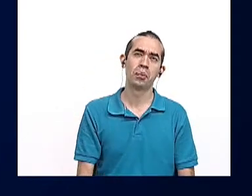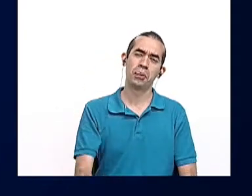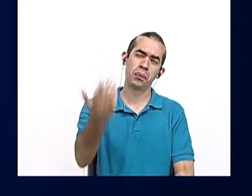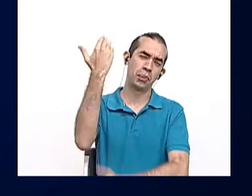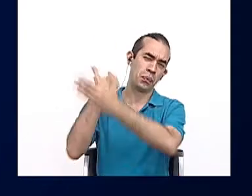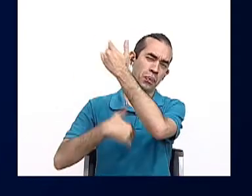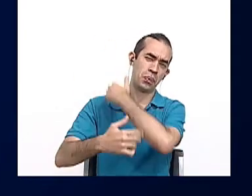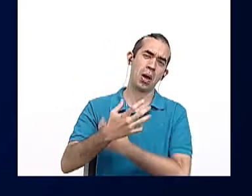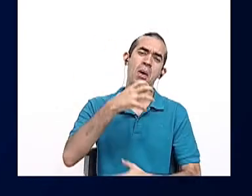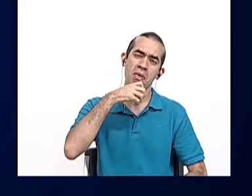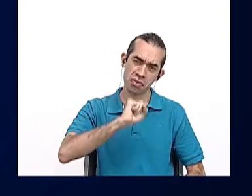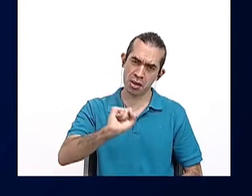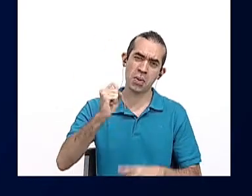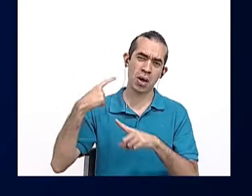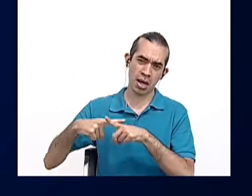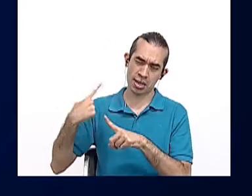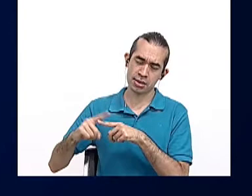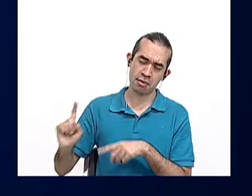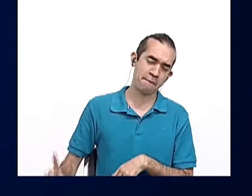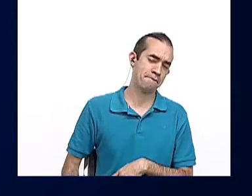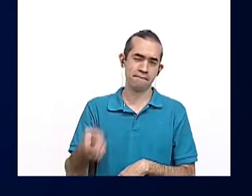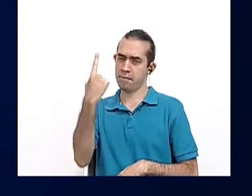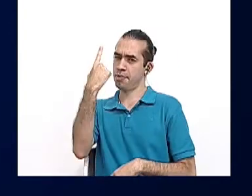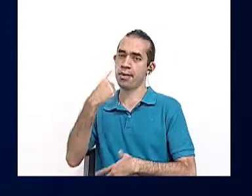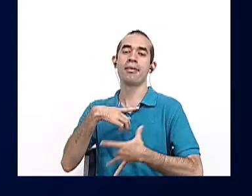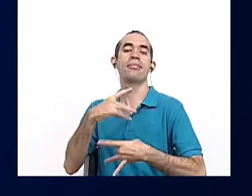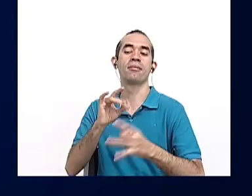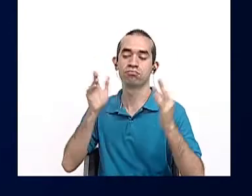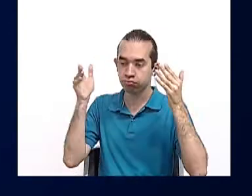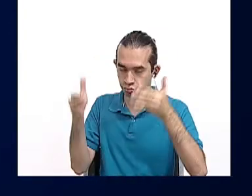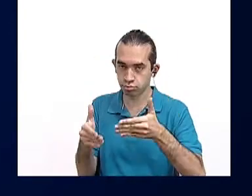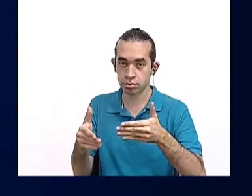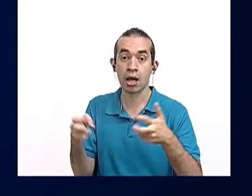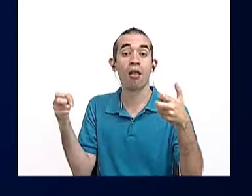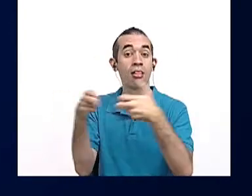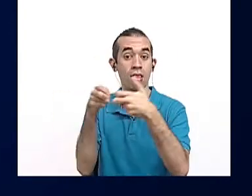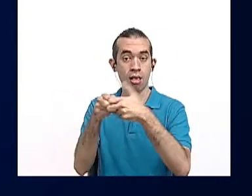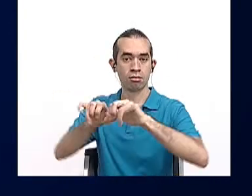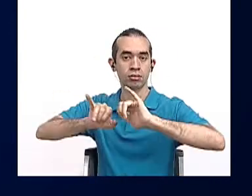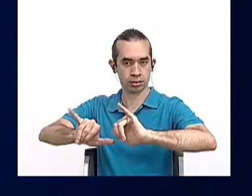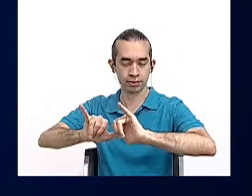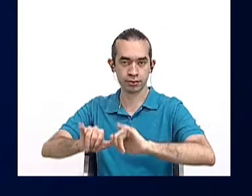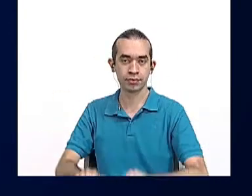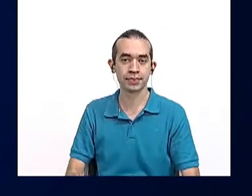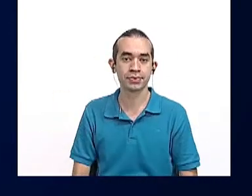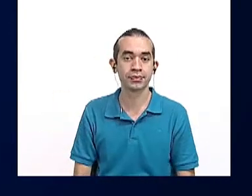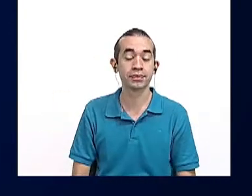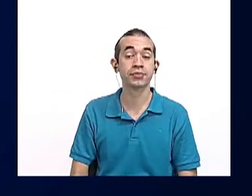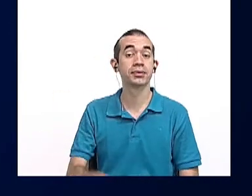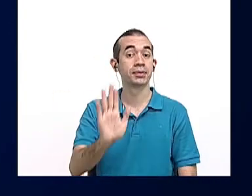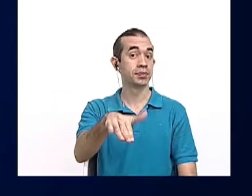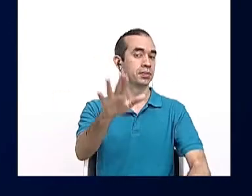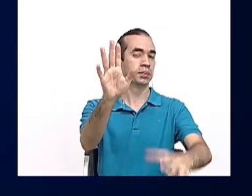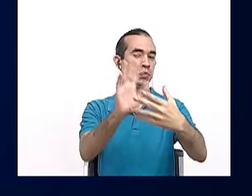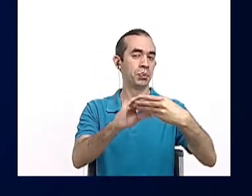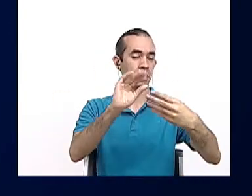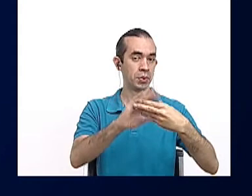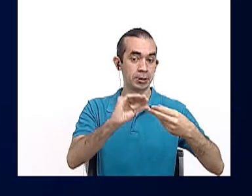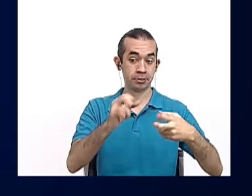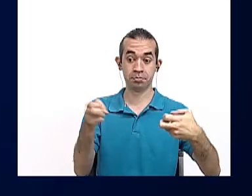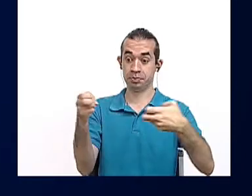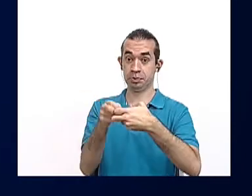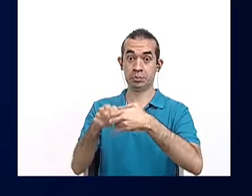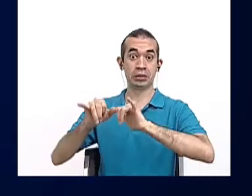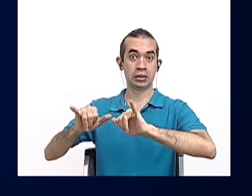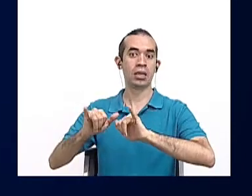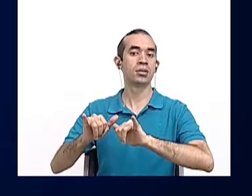Grecia, porque ellos fueron los primeros en interesarse en la electricidad estática. La electricidad estática es una rama